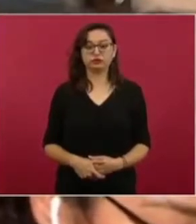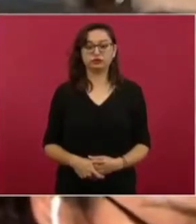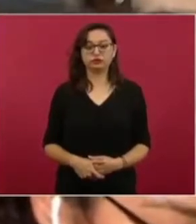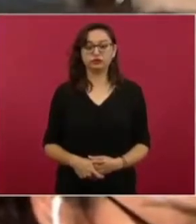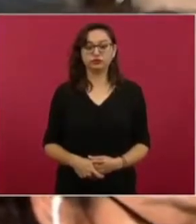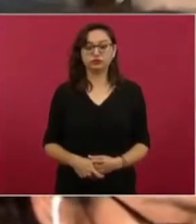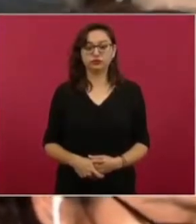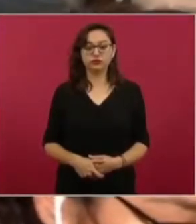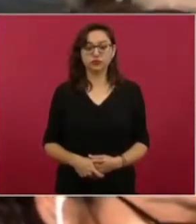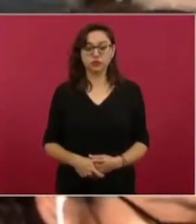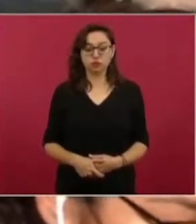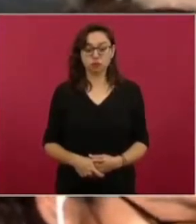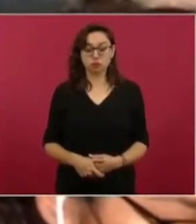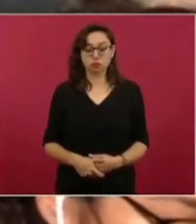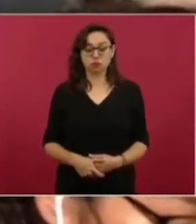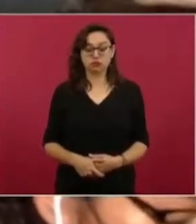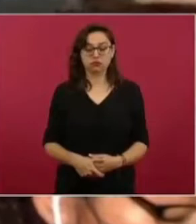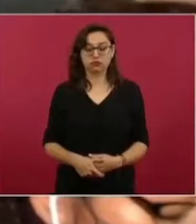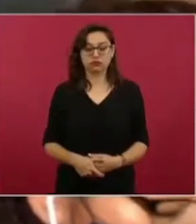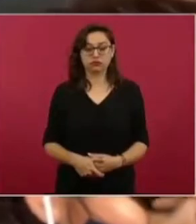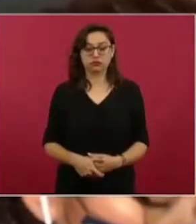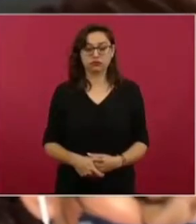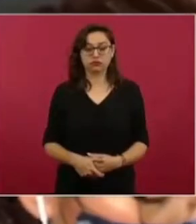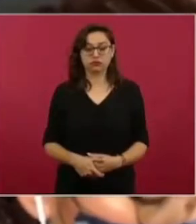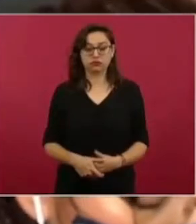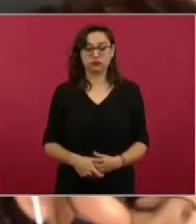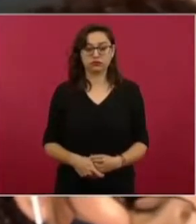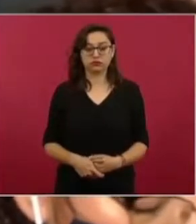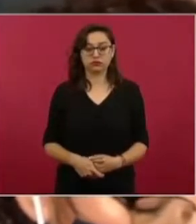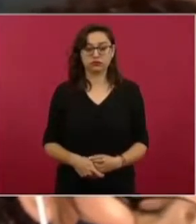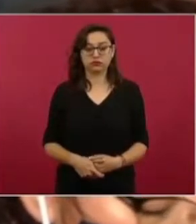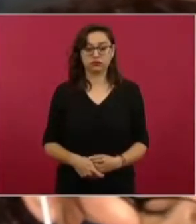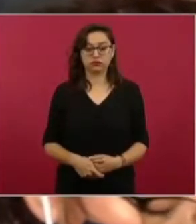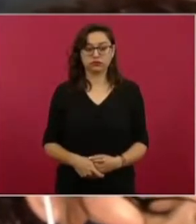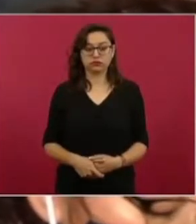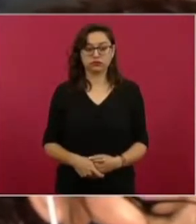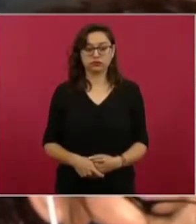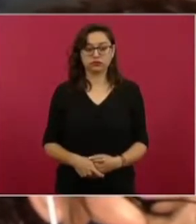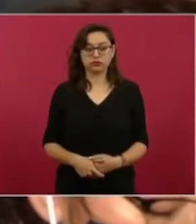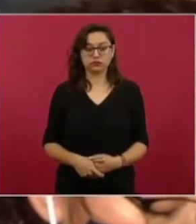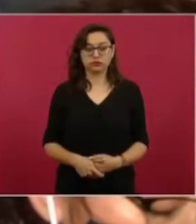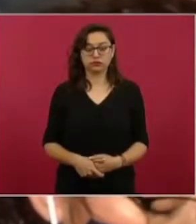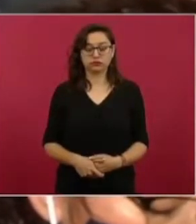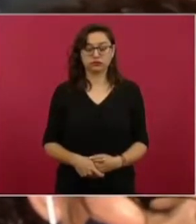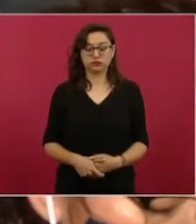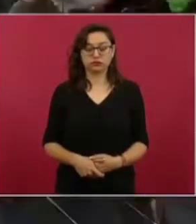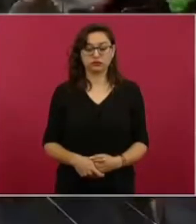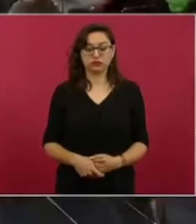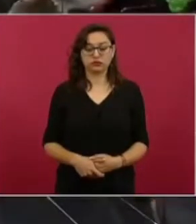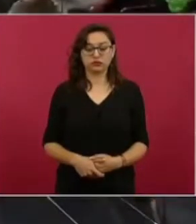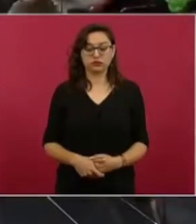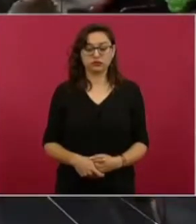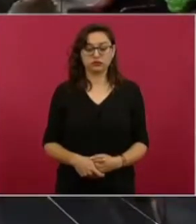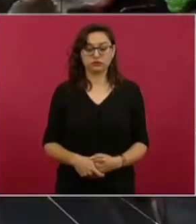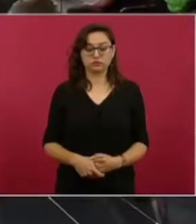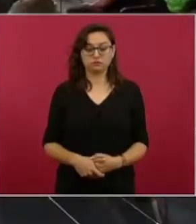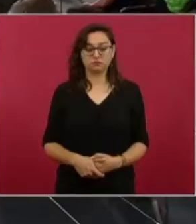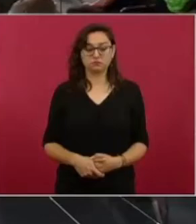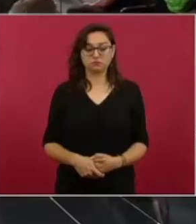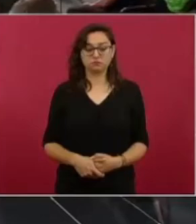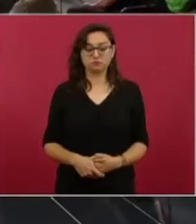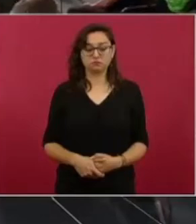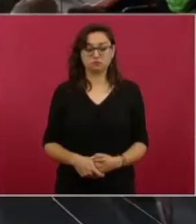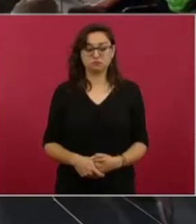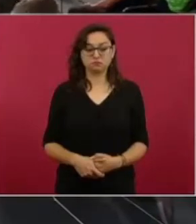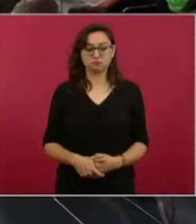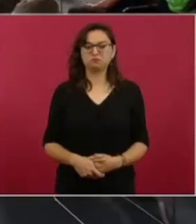ha defendido los derechos humanos de estos abuelos defensores del conocimiento ancestral, señor secretario. Seguro que tenemos